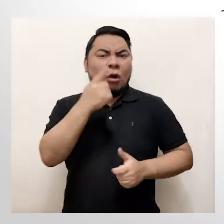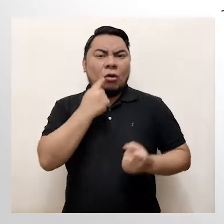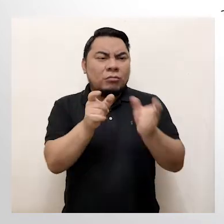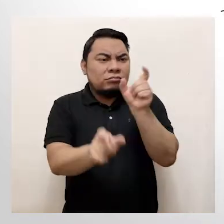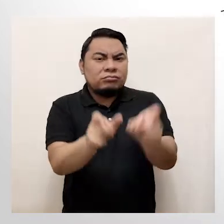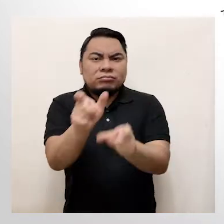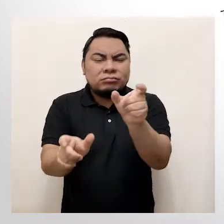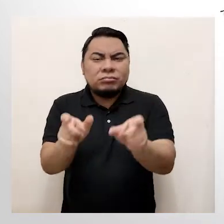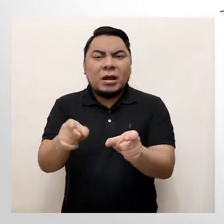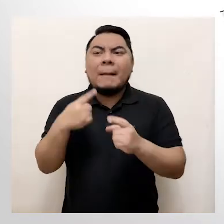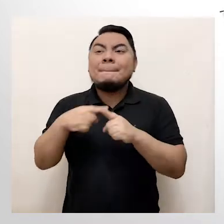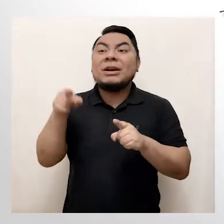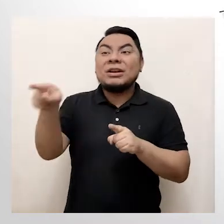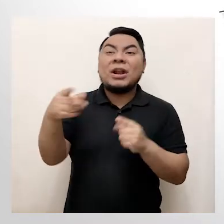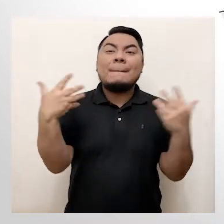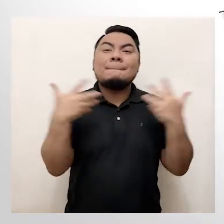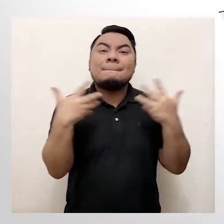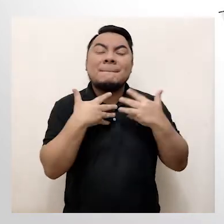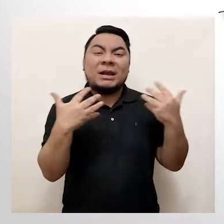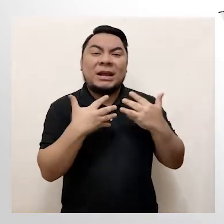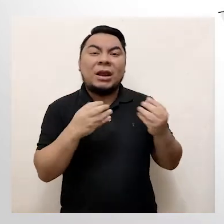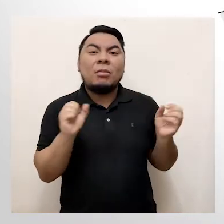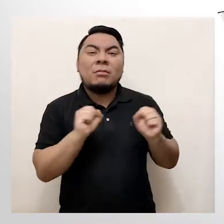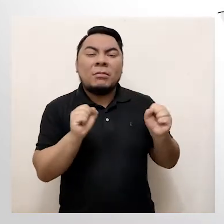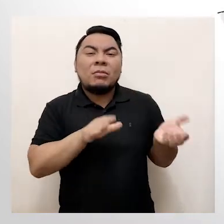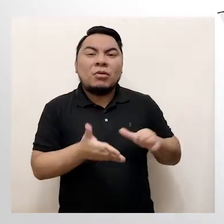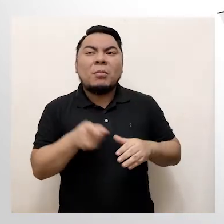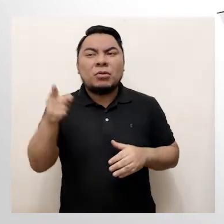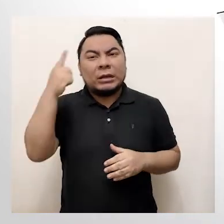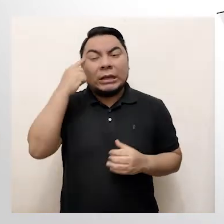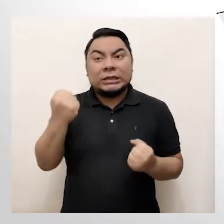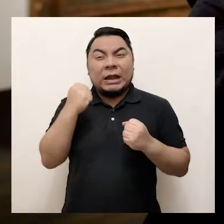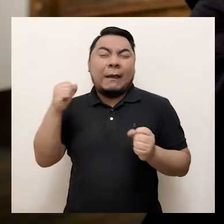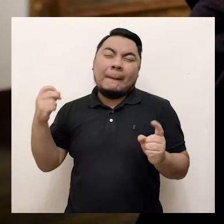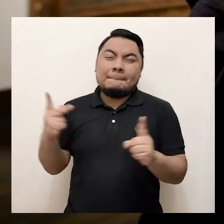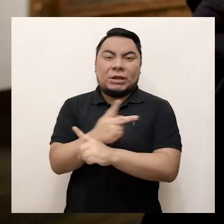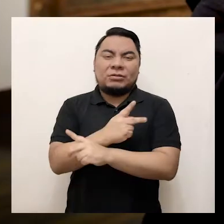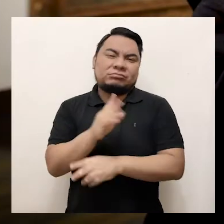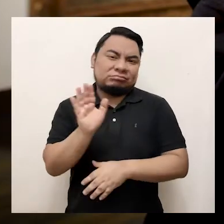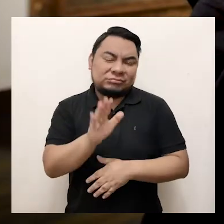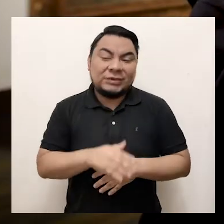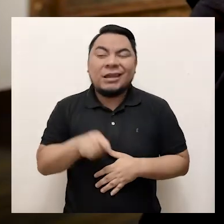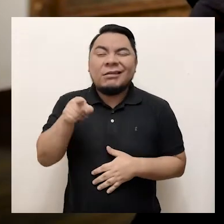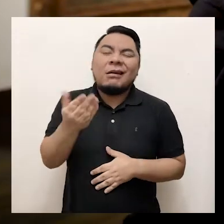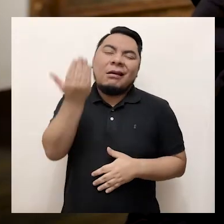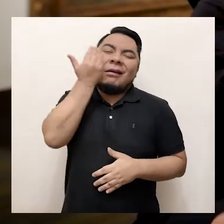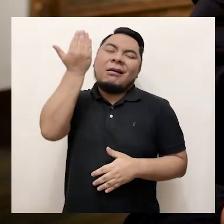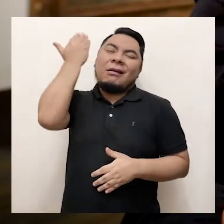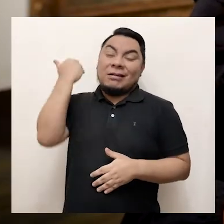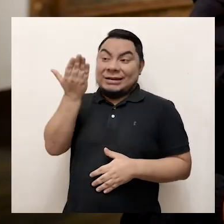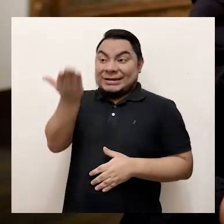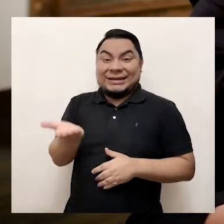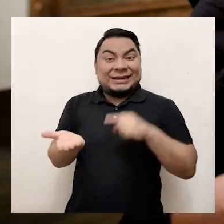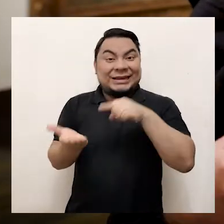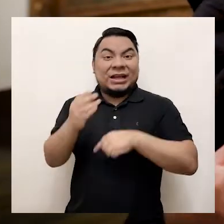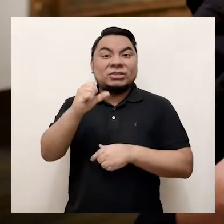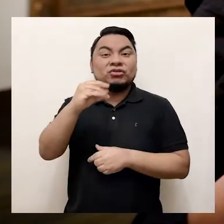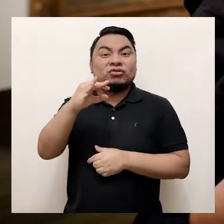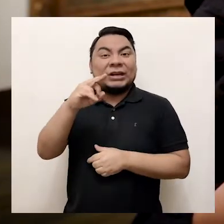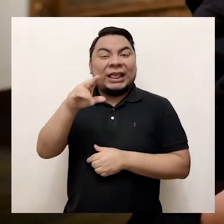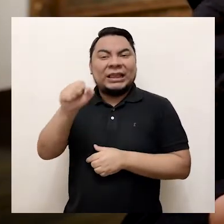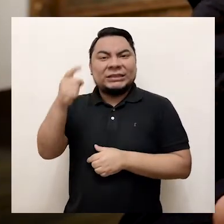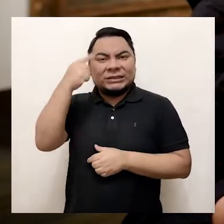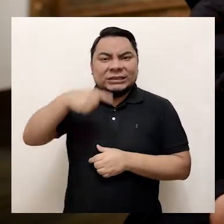pero le temen como si supieran con certeza que es el mayor de los males. En su época, se pensó que Sócrates